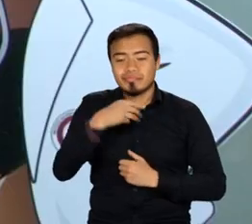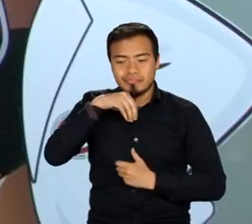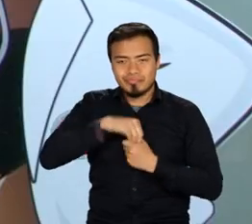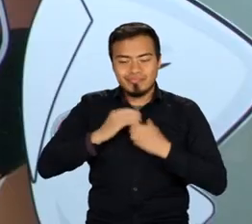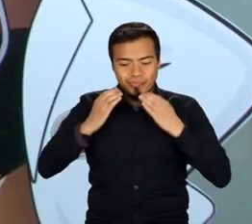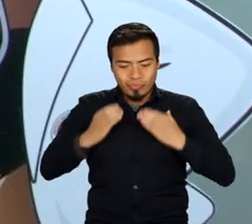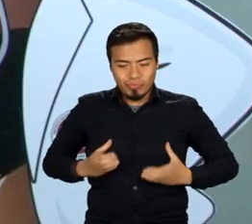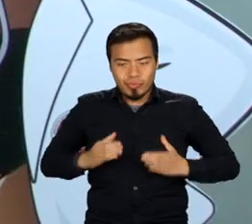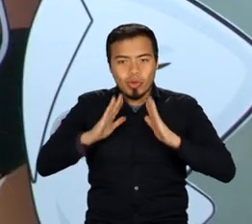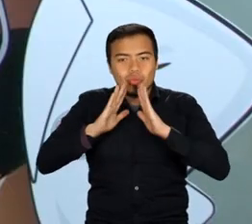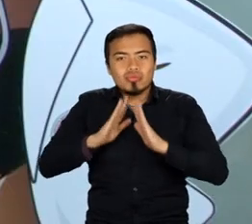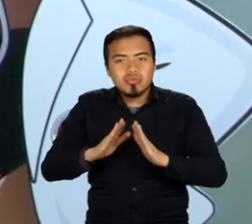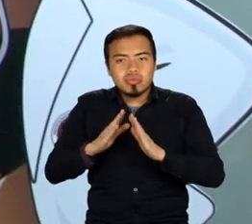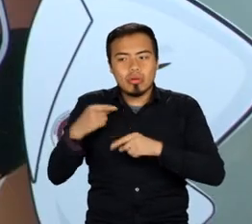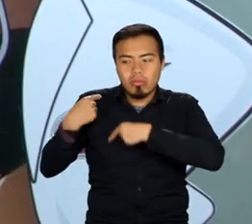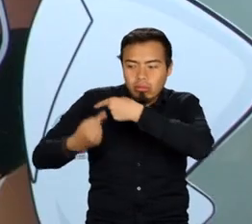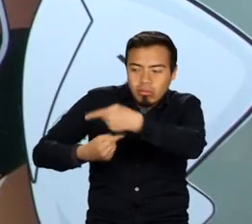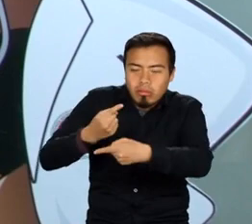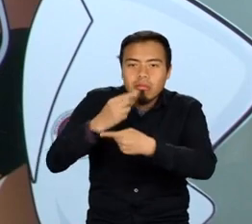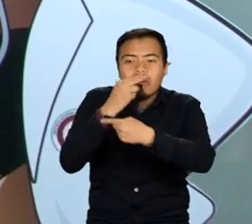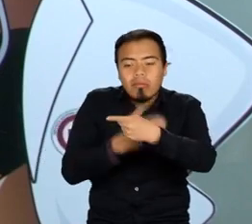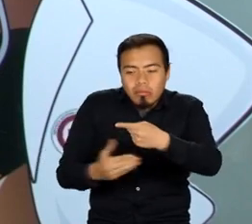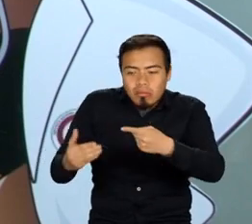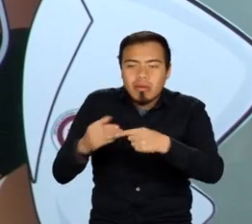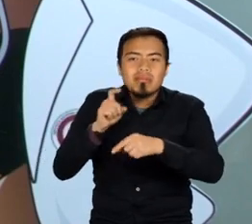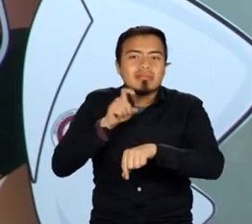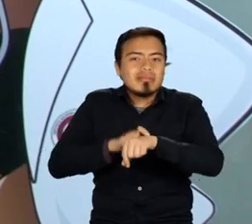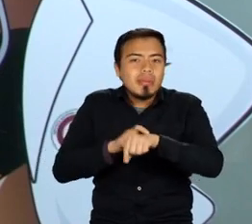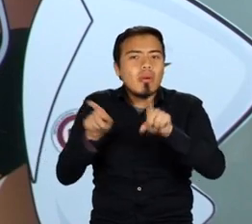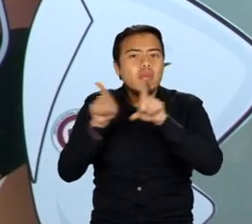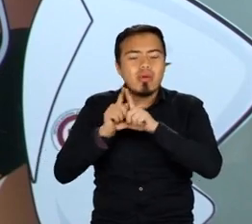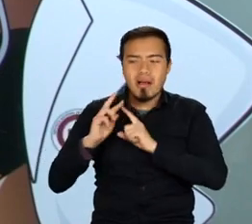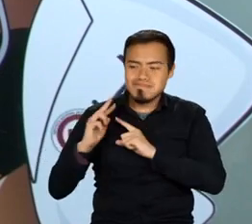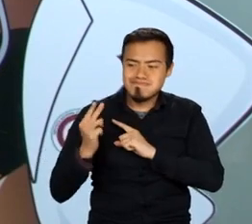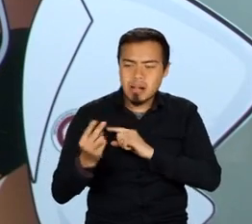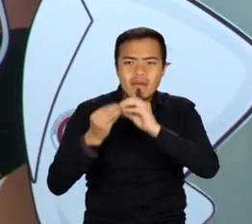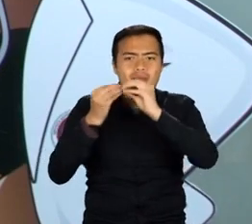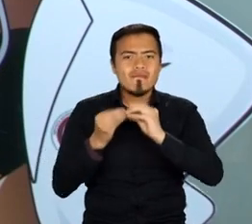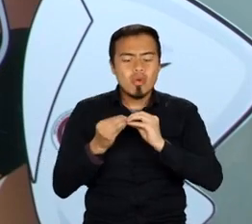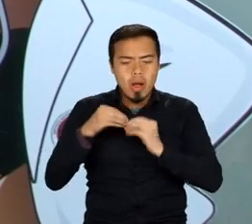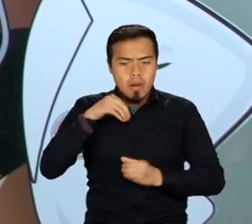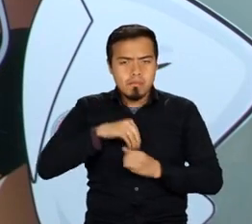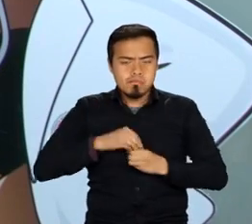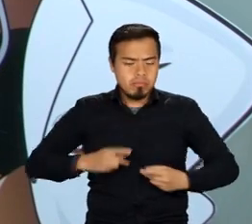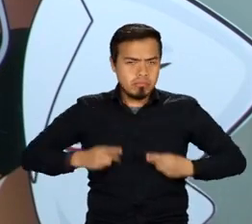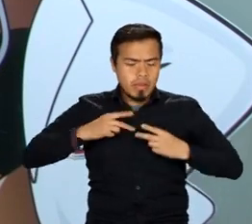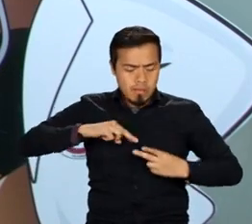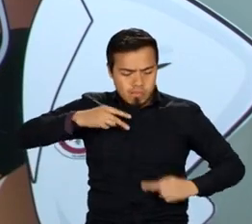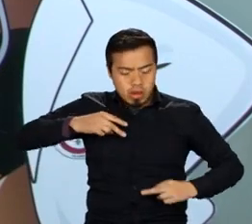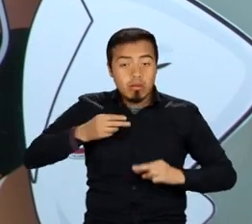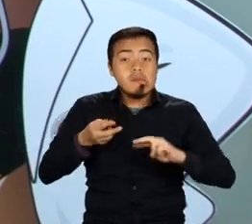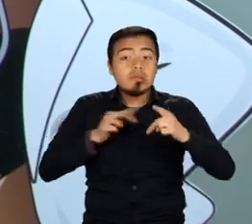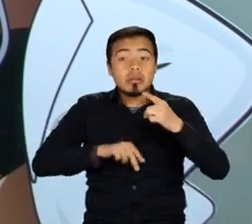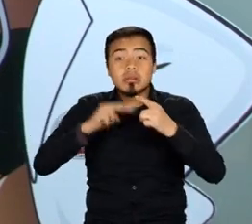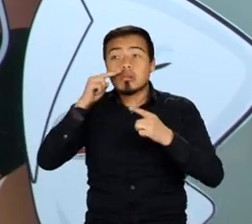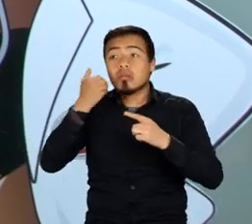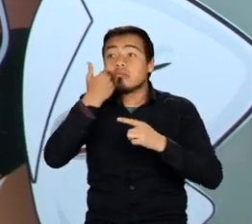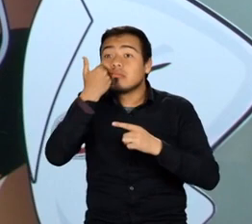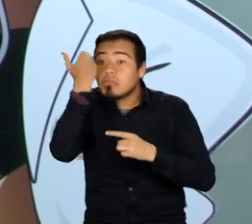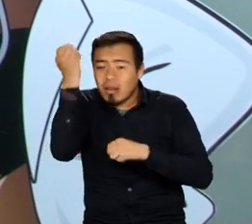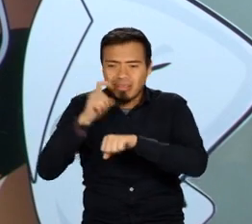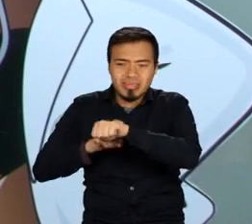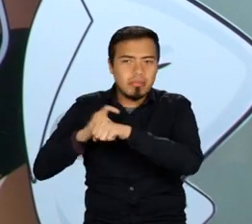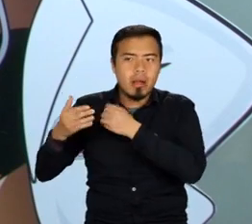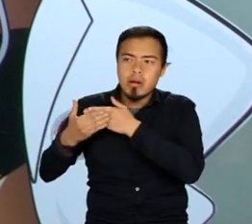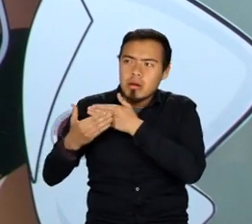básicamente se habla pues de una o varias mutaciones, pero en un momento de la vida. En los adultos se habla que hay varias mutaciones a